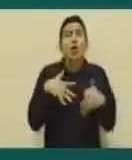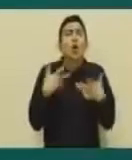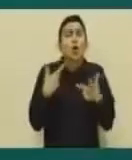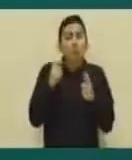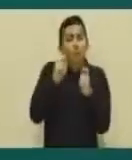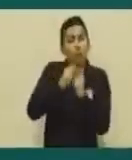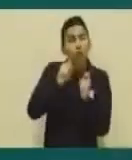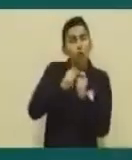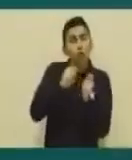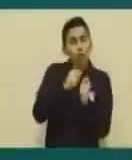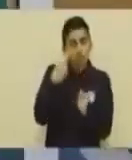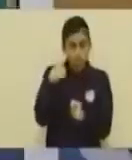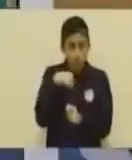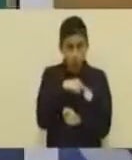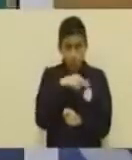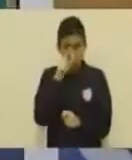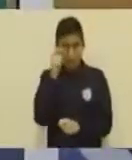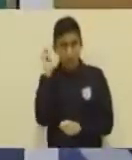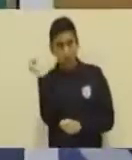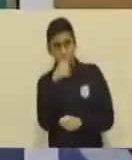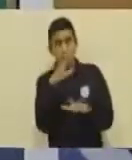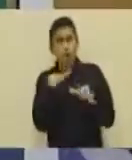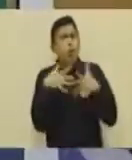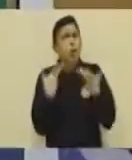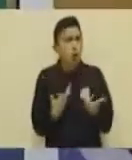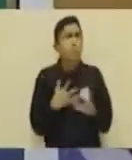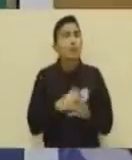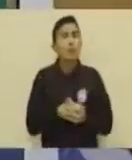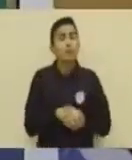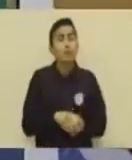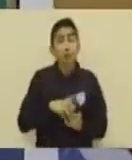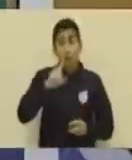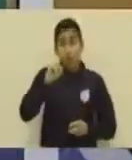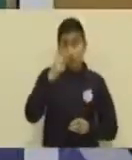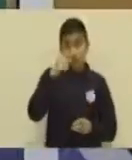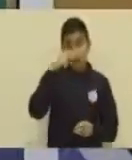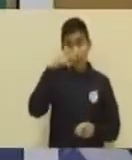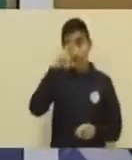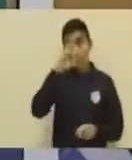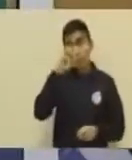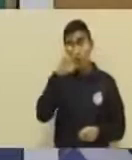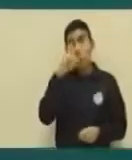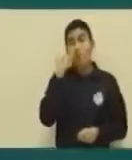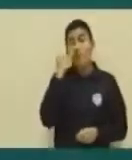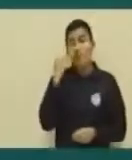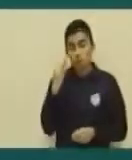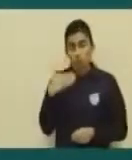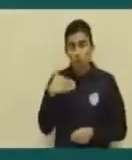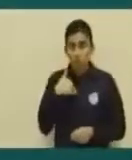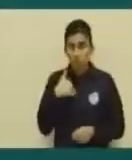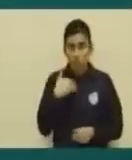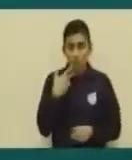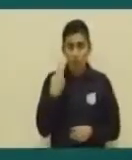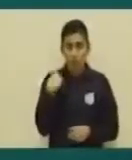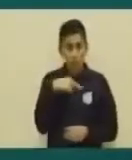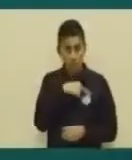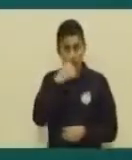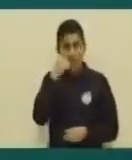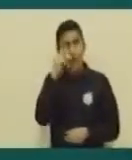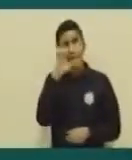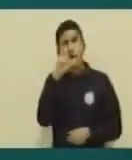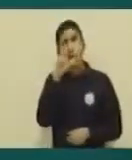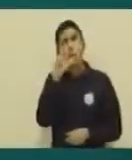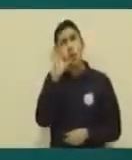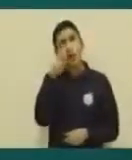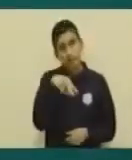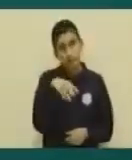de nuestro primer tirador. Y para encontrar el promedio, tenemos nosotros nuestra ecuación.